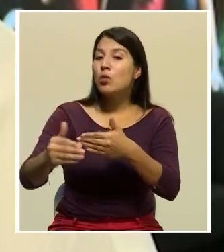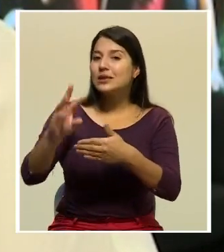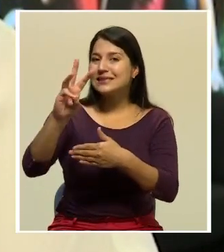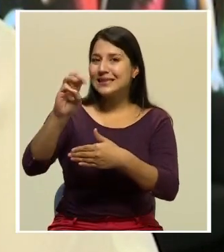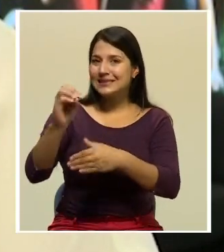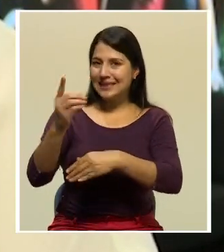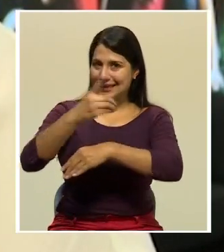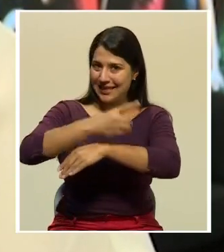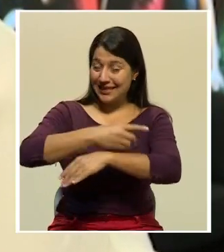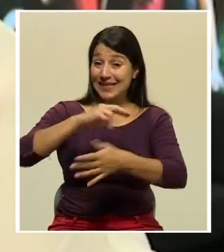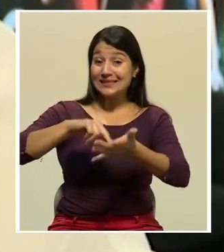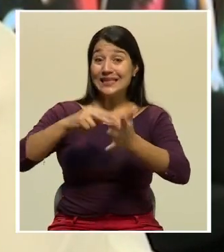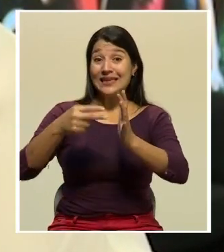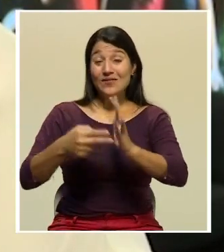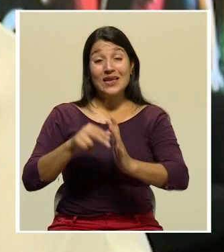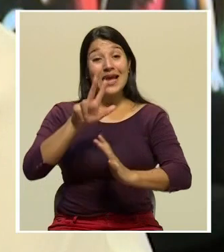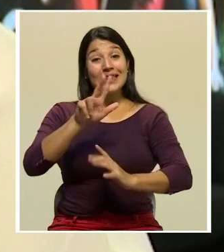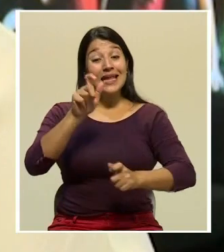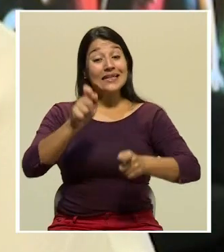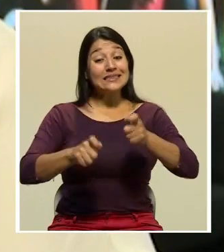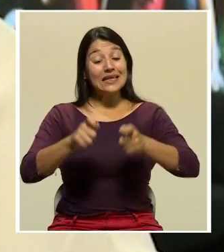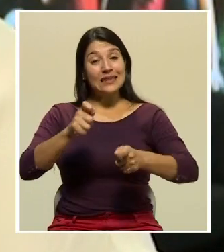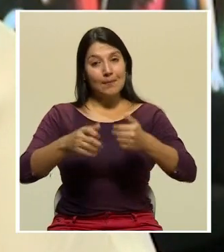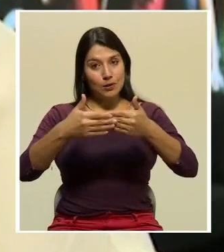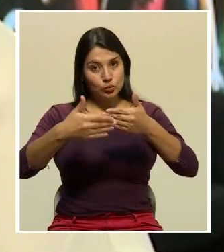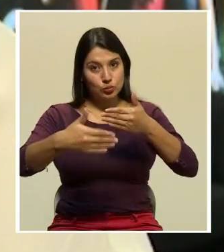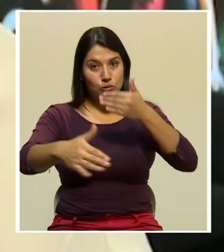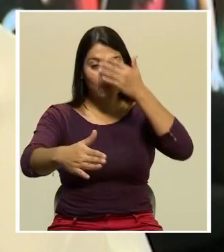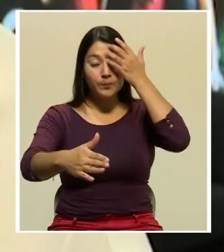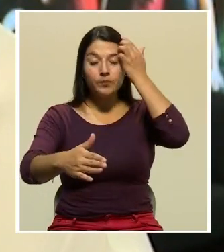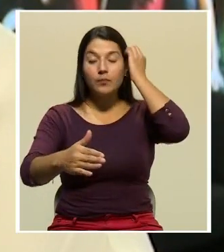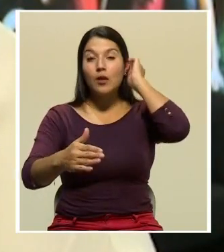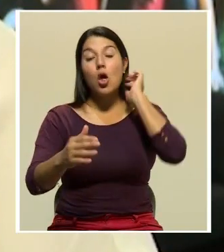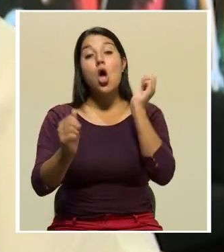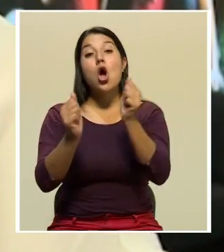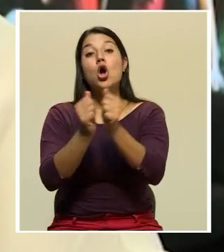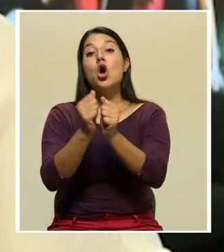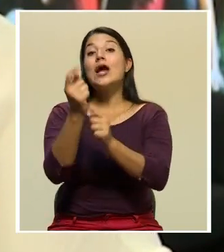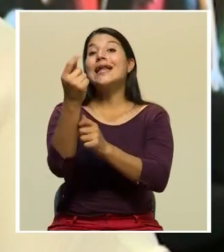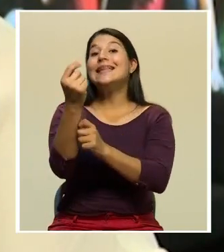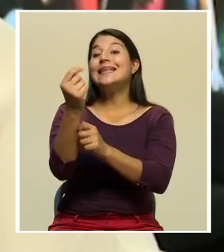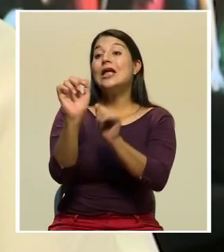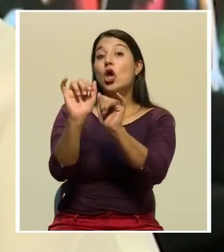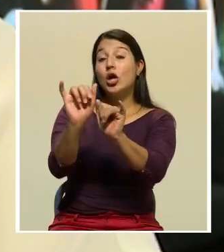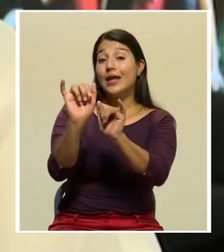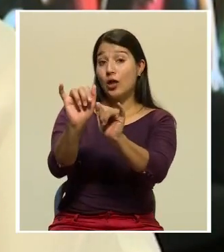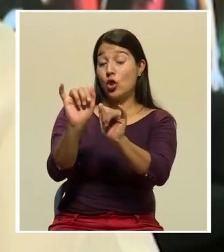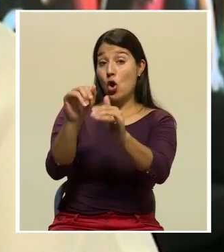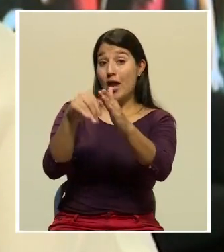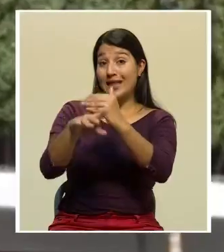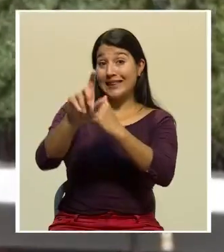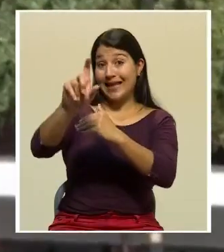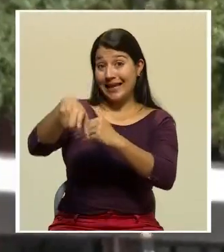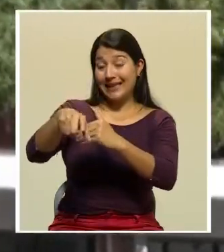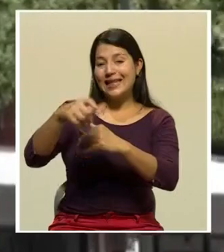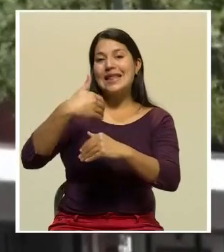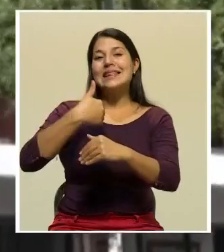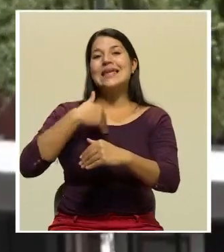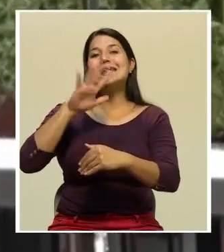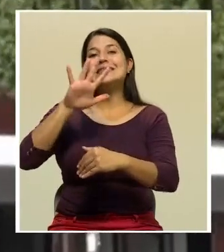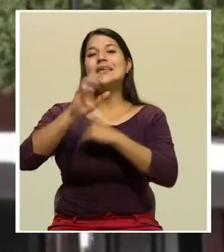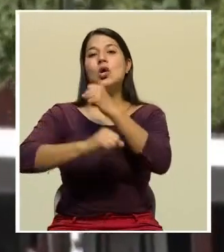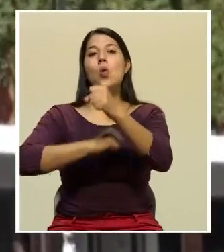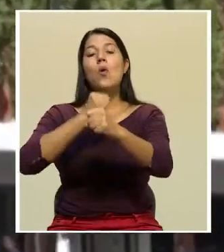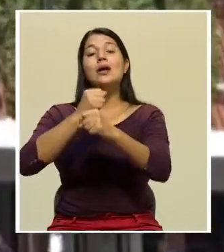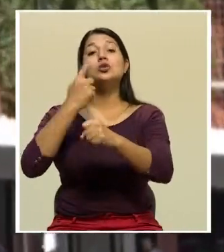partir del 3 de septiembre, va a tener con ese saldo que le quedó en la tarjeta 5 años para pagarlo. Según